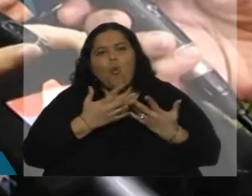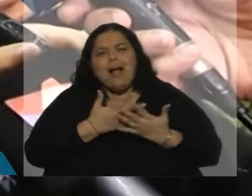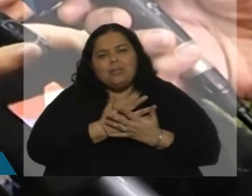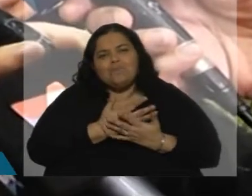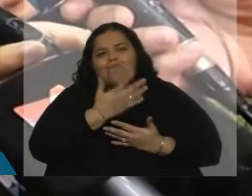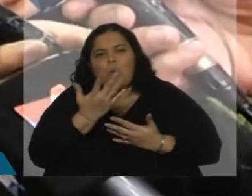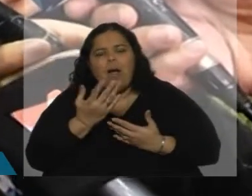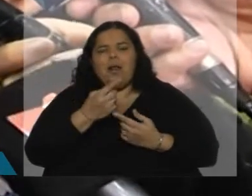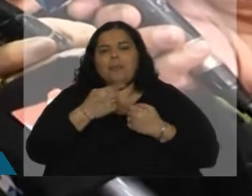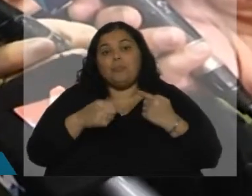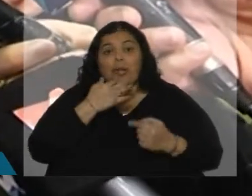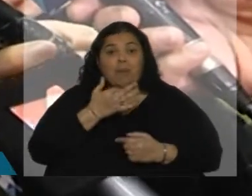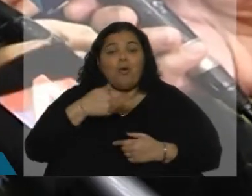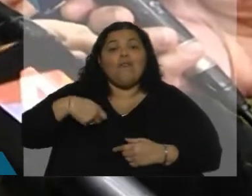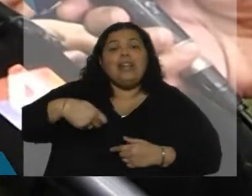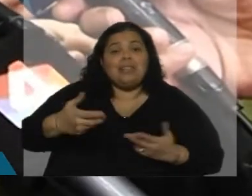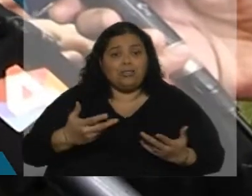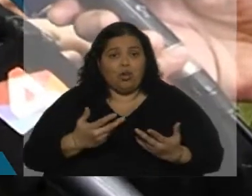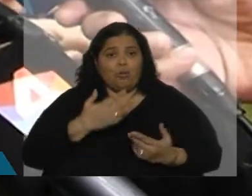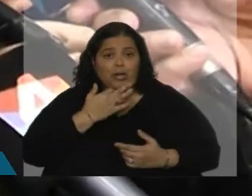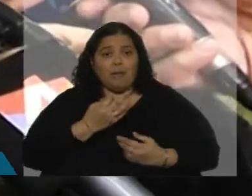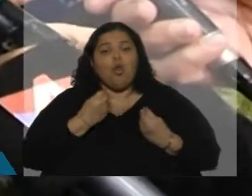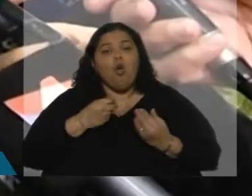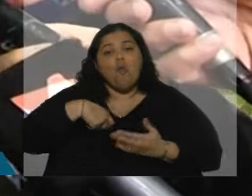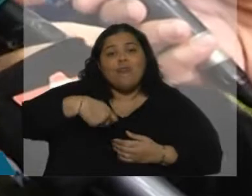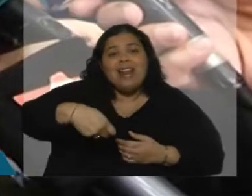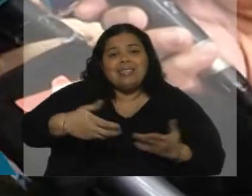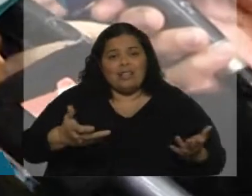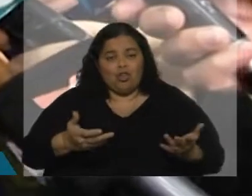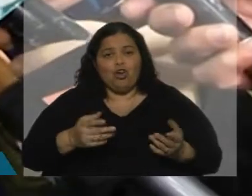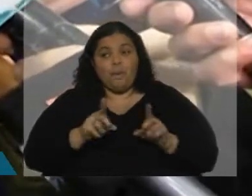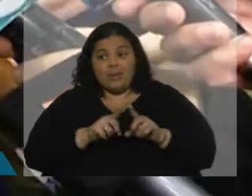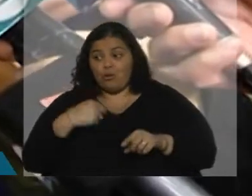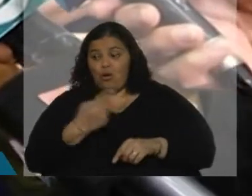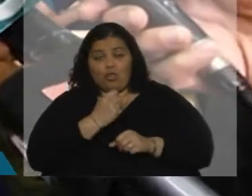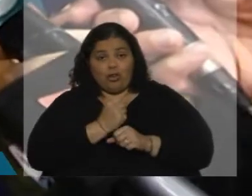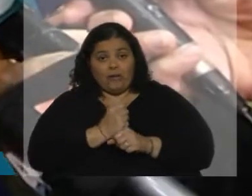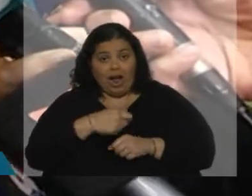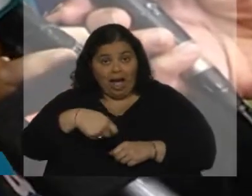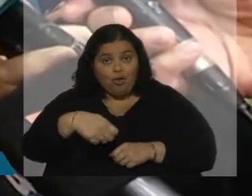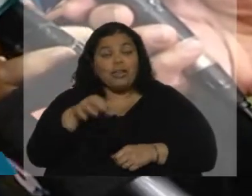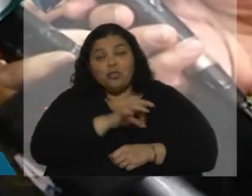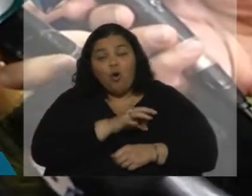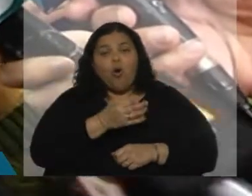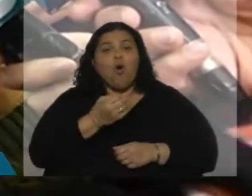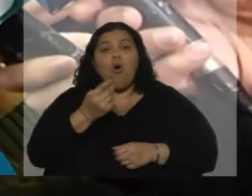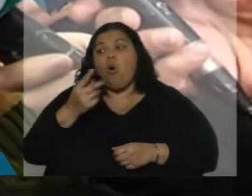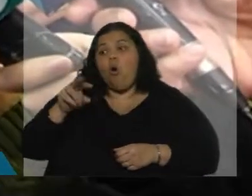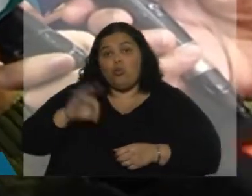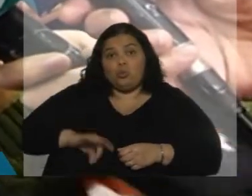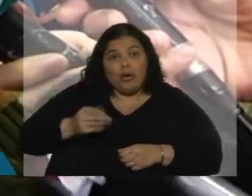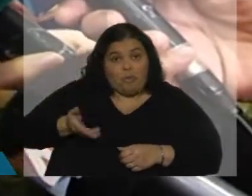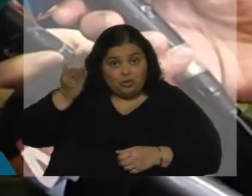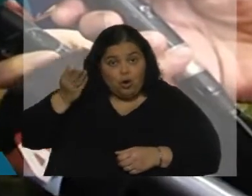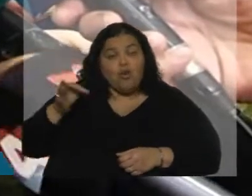las preguntas fue la financiación si esto se financiaba por los propios trabajadores de ingresos mayores así